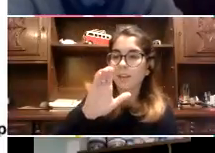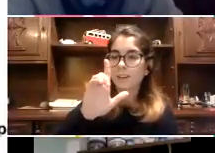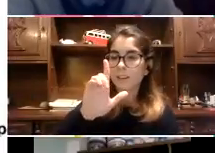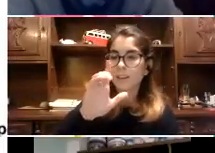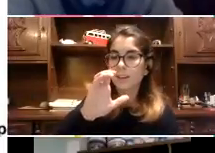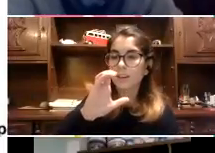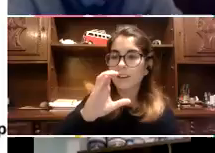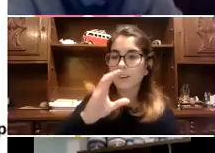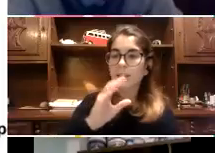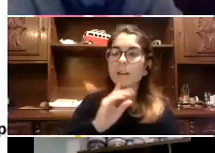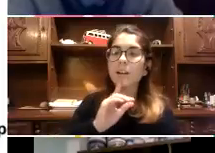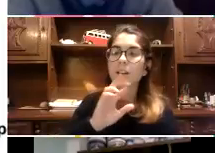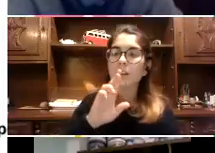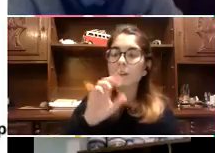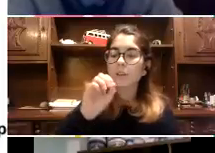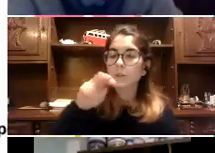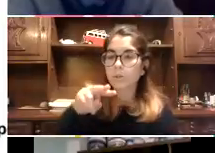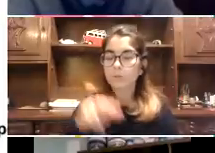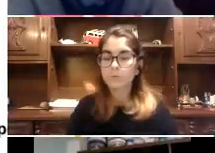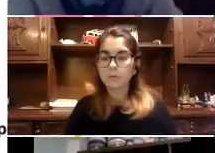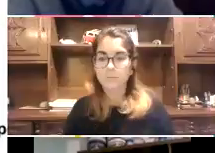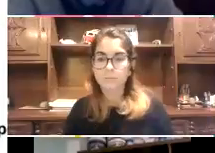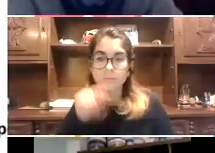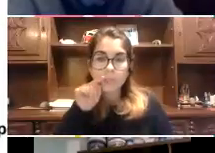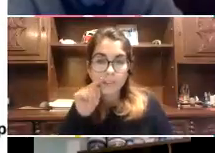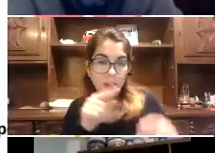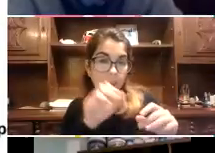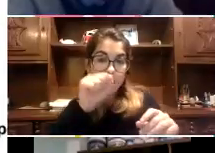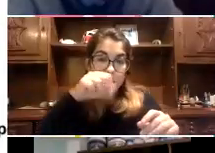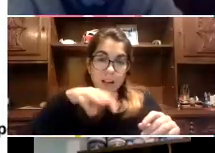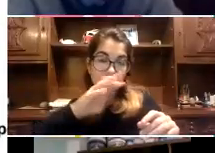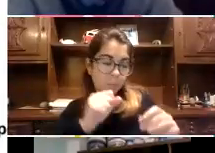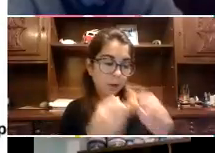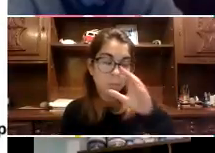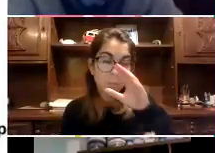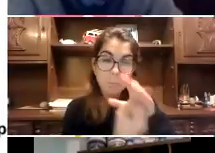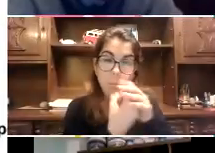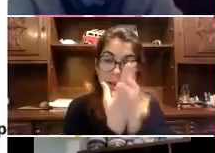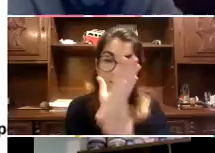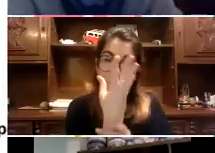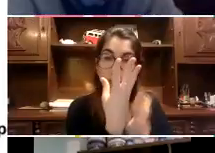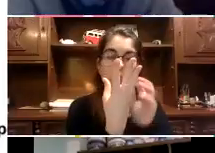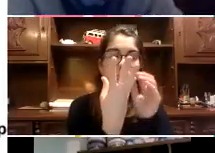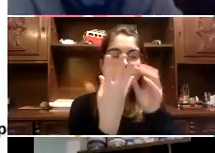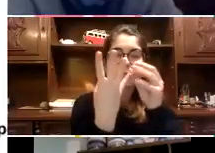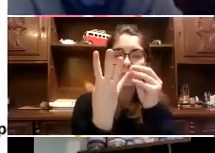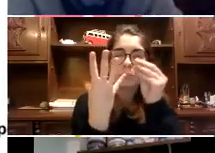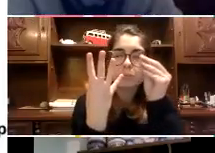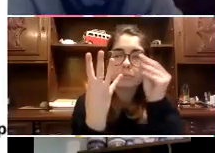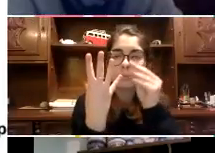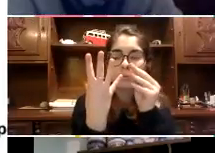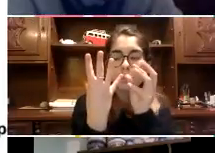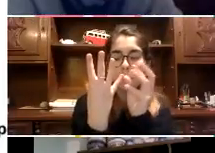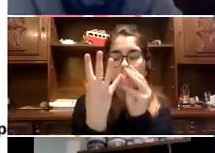sustancia orgánica petrificada, que por supuesto es macroscópica. No se observaba el fenómeno a nivel de